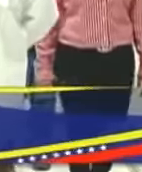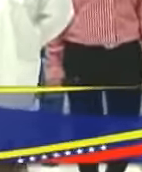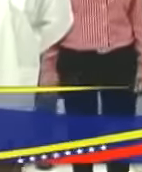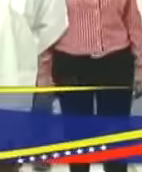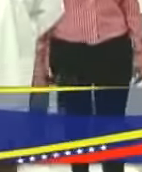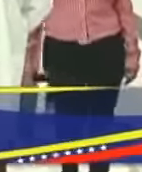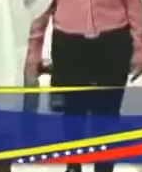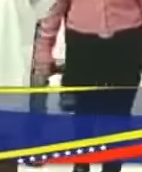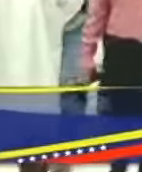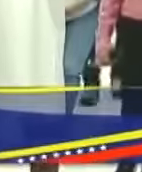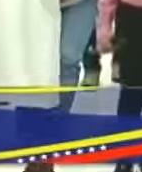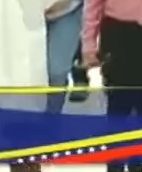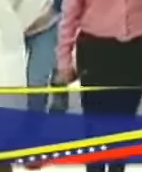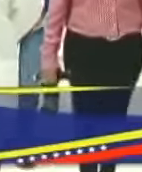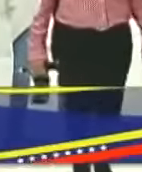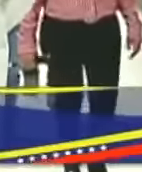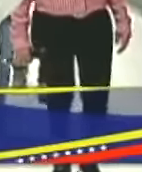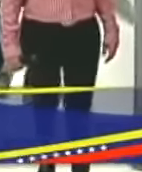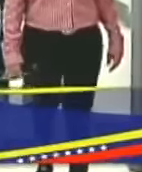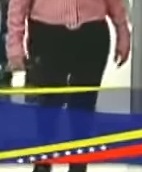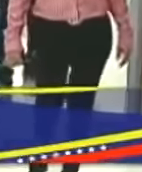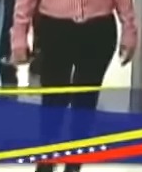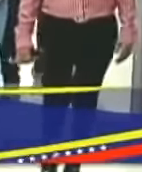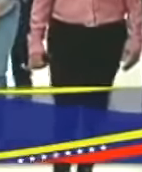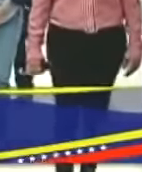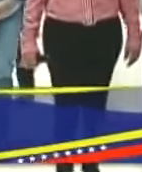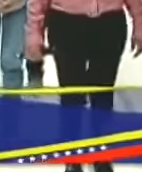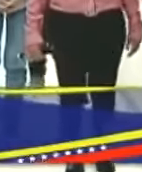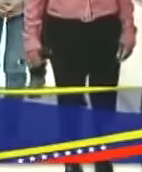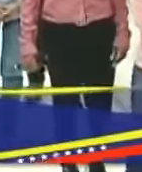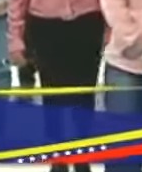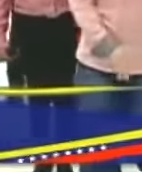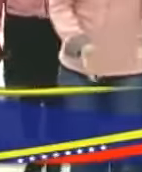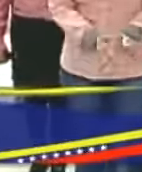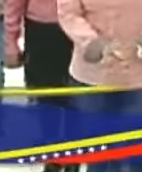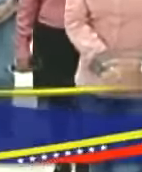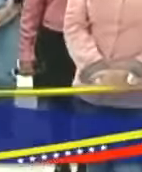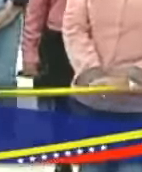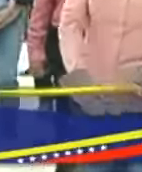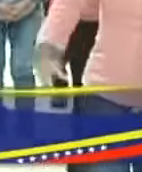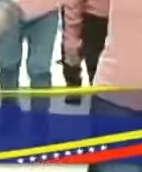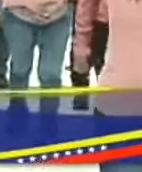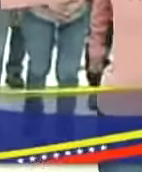17 habitaciones, 55 camas. Y en este momento estamos en el área quirúrgica.